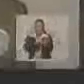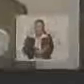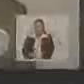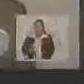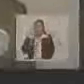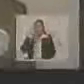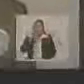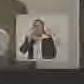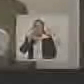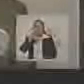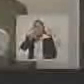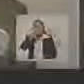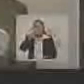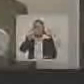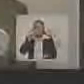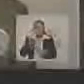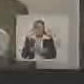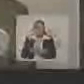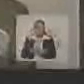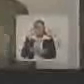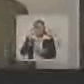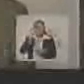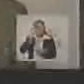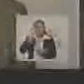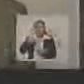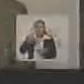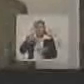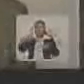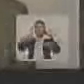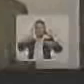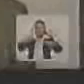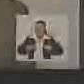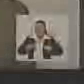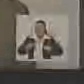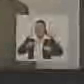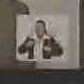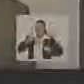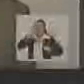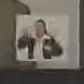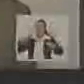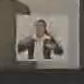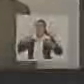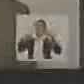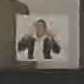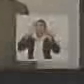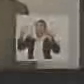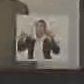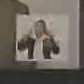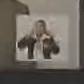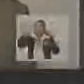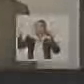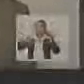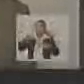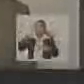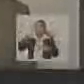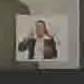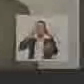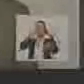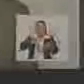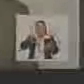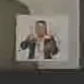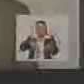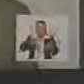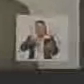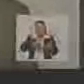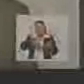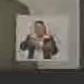Juárez? Y a esto lo haré a la luz pública frente a los ciudadanos para dar cuenta mediante auditoría cada uno de